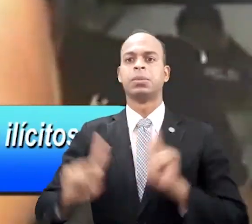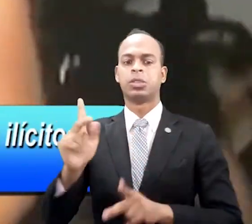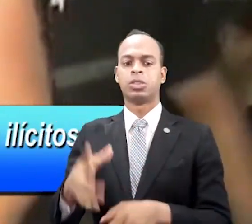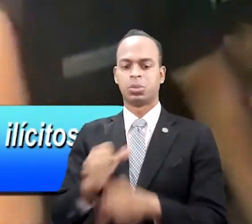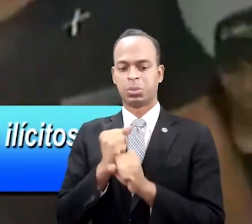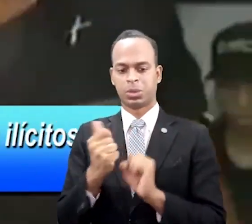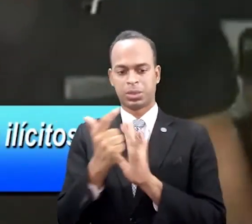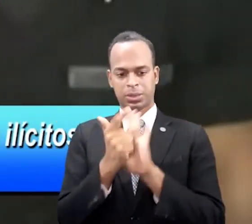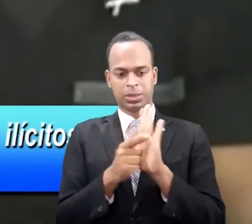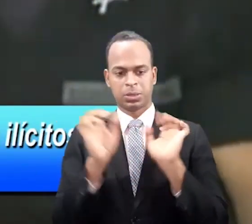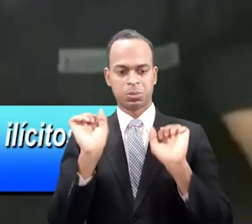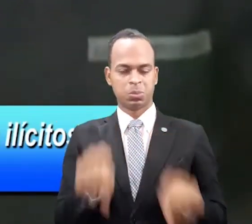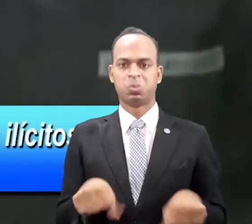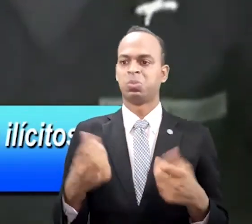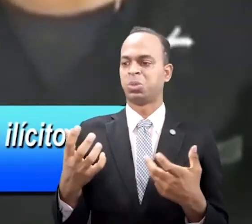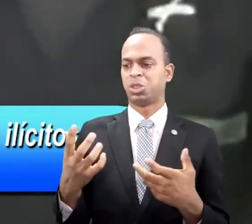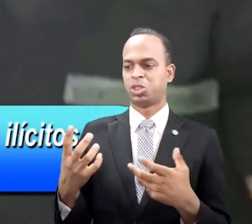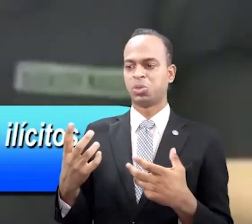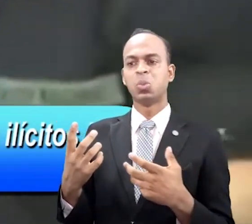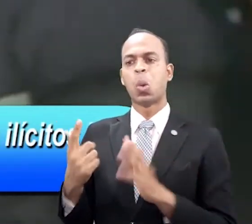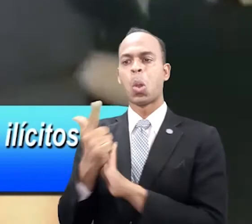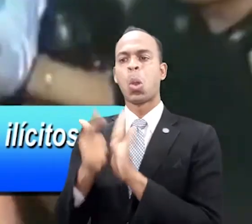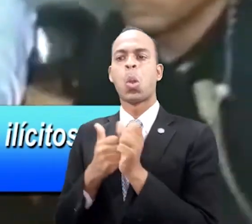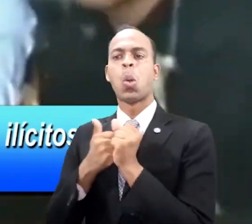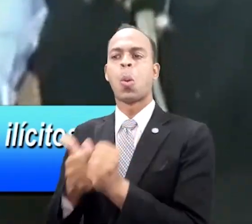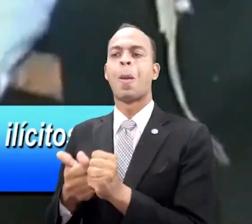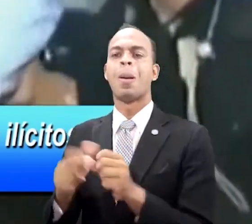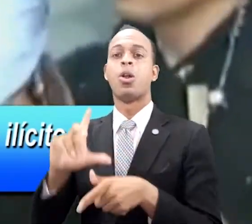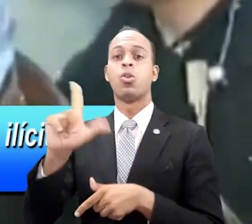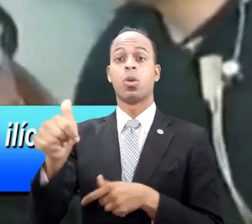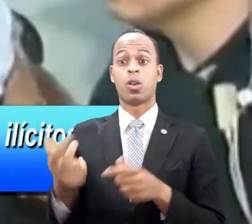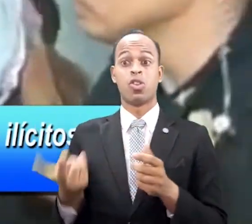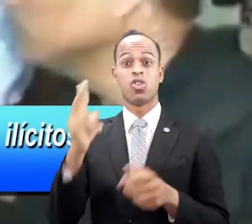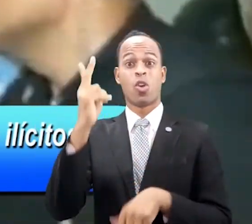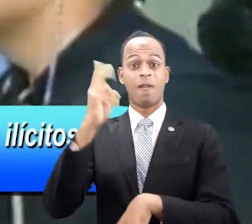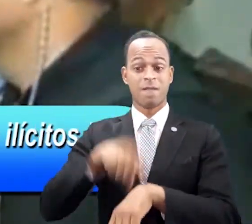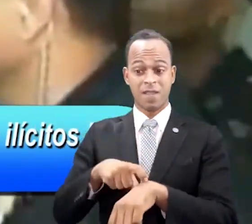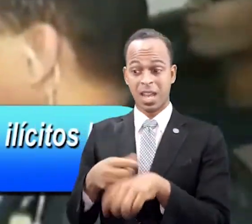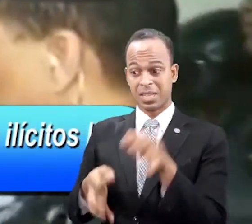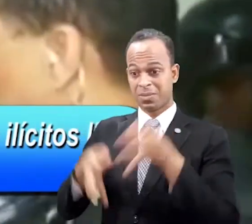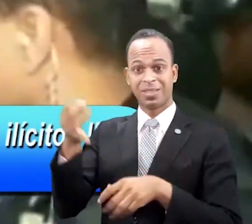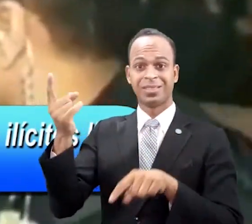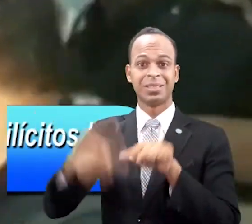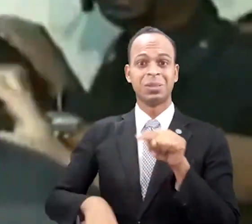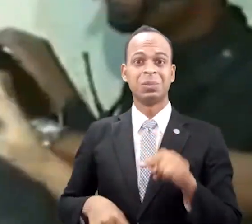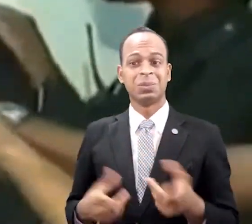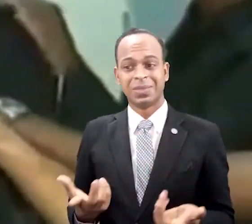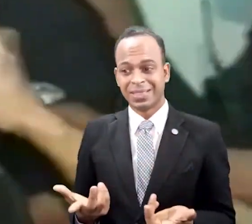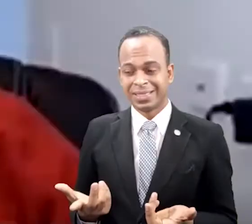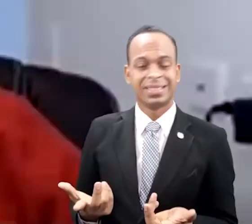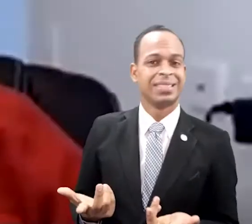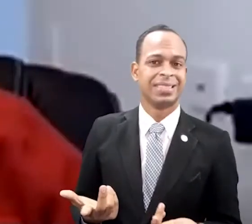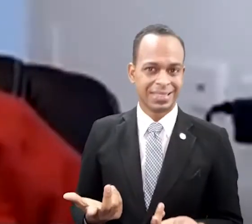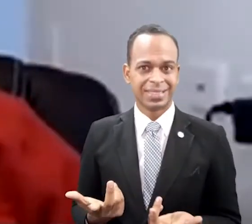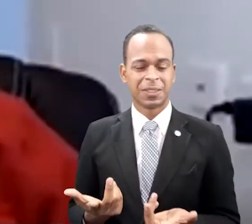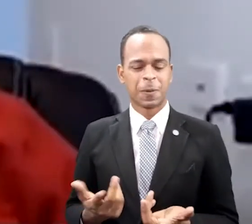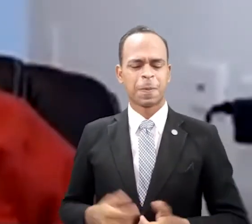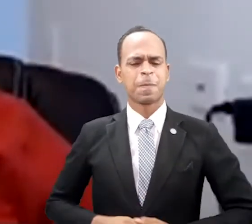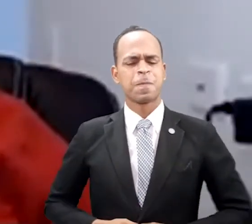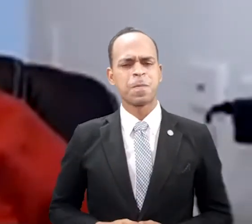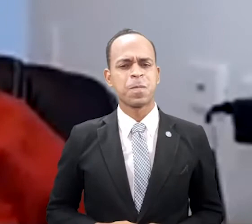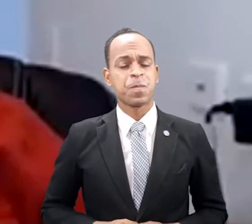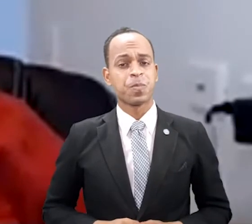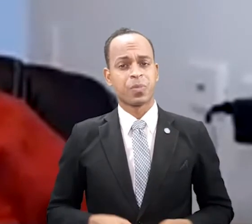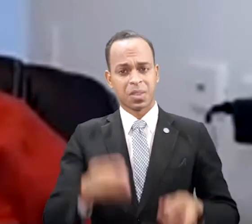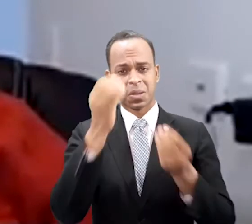ilícitos sean legitimadas, ya que los infractores pueden ser juzgados 2 veces por el mismo delito. Para decir